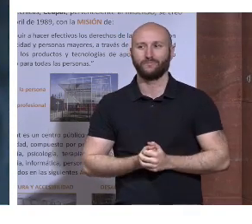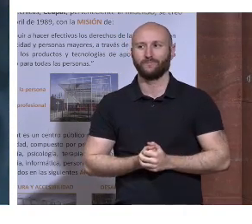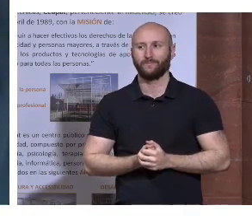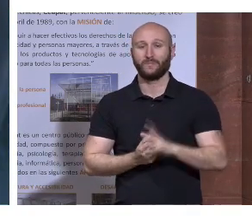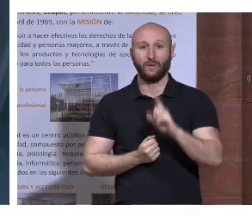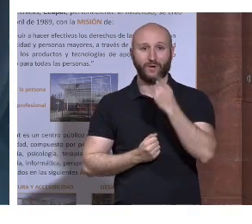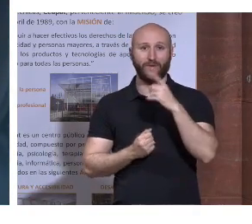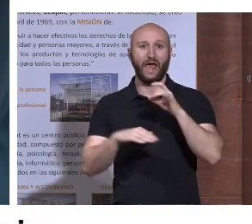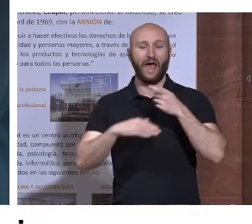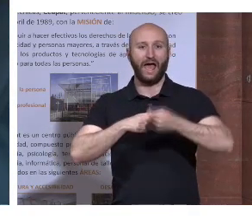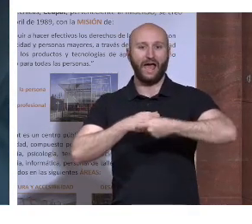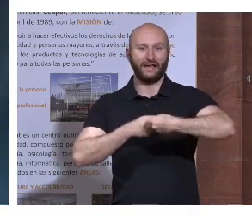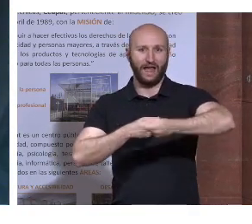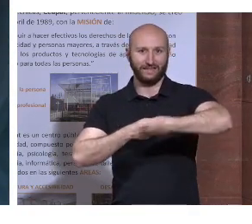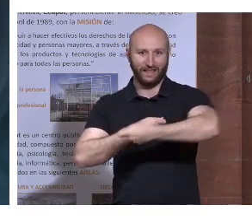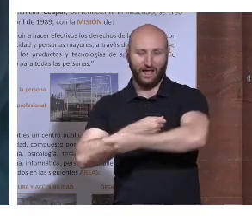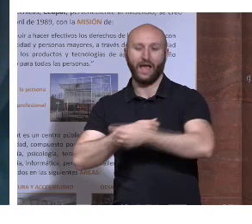Primera carta, abajo.